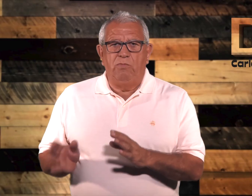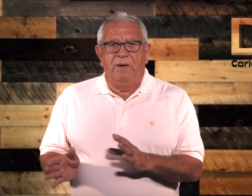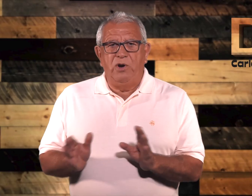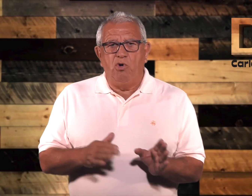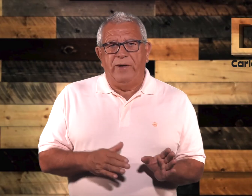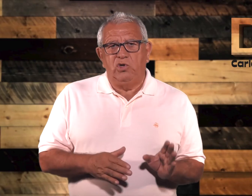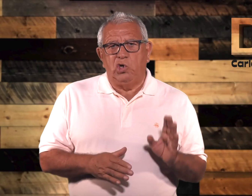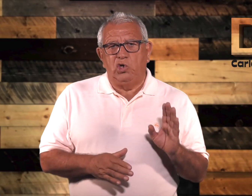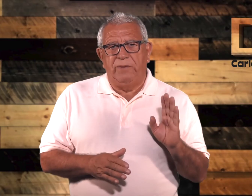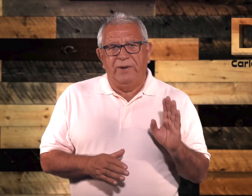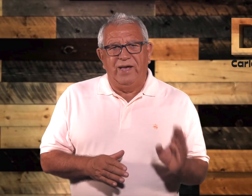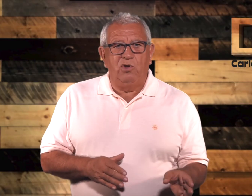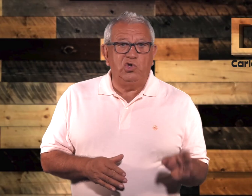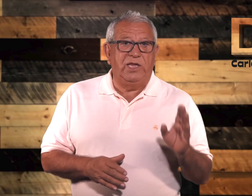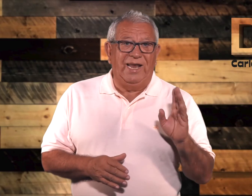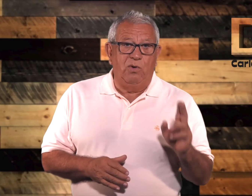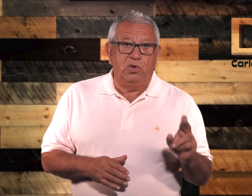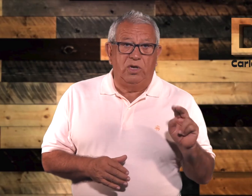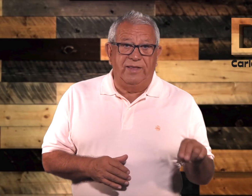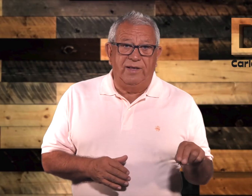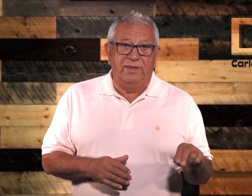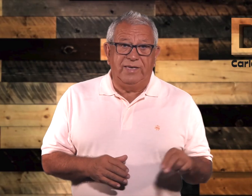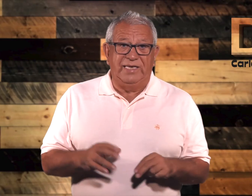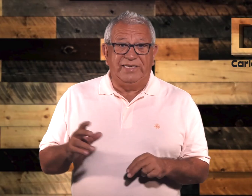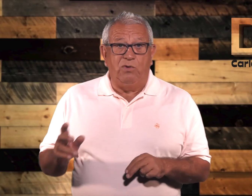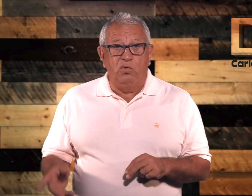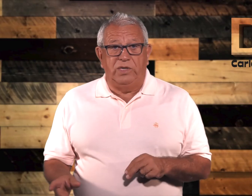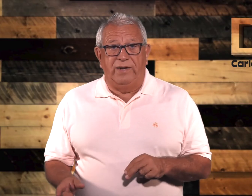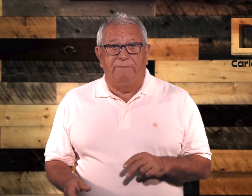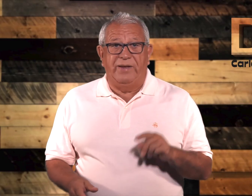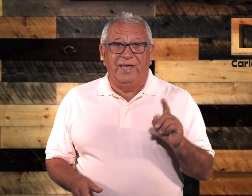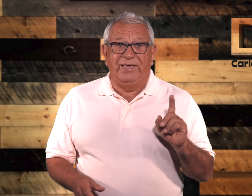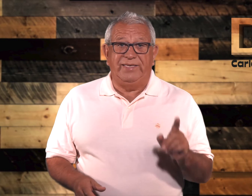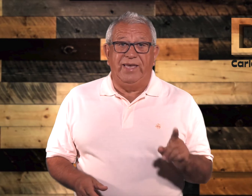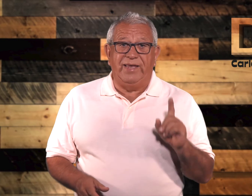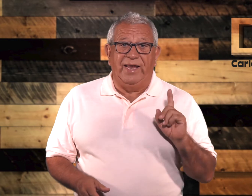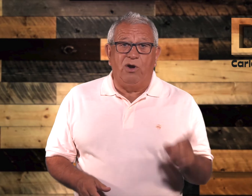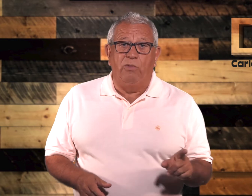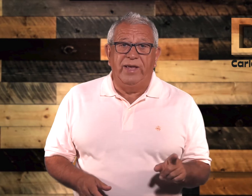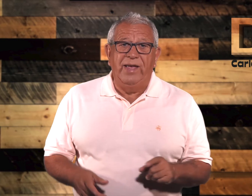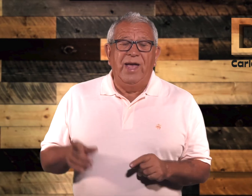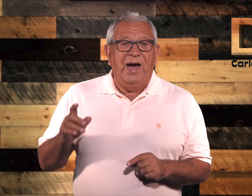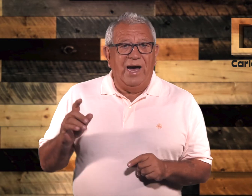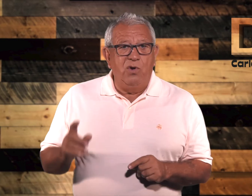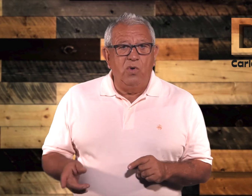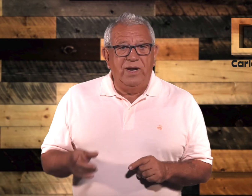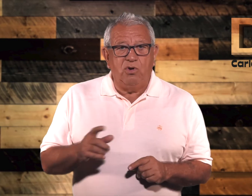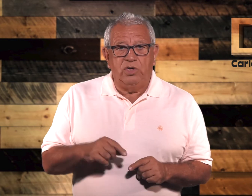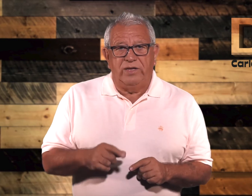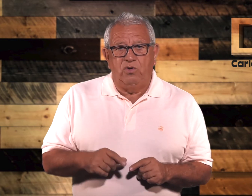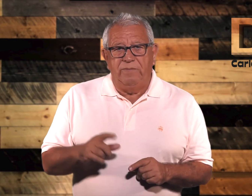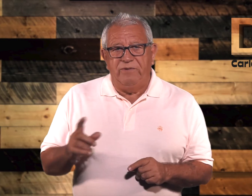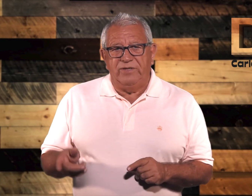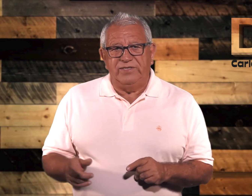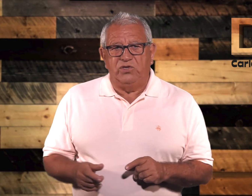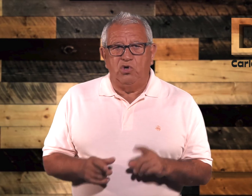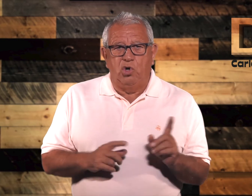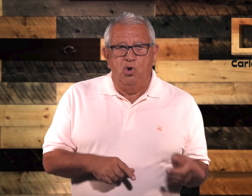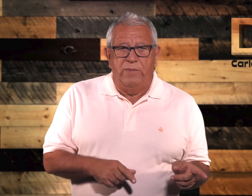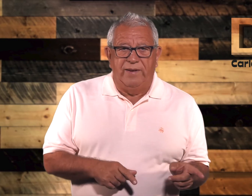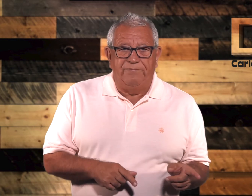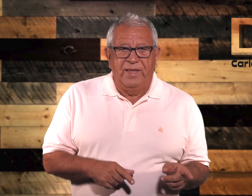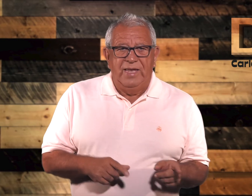pero los más preocupados son los empleados de la autoridad que se juntan para exigir que la gober anule el contrato de privatización